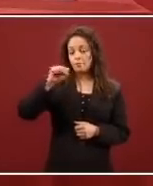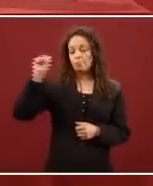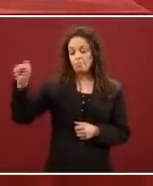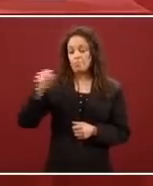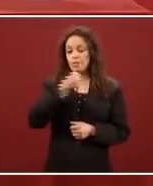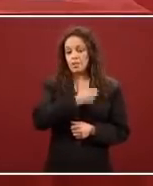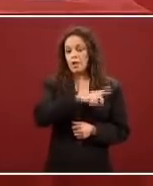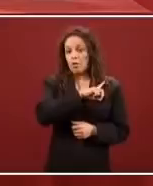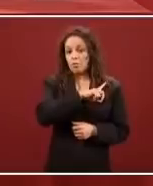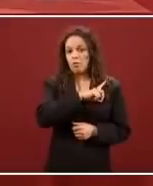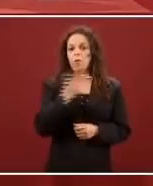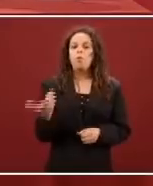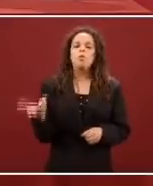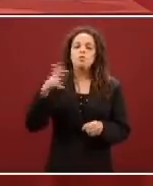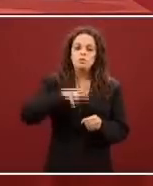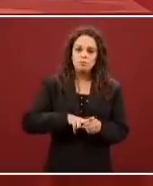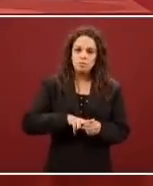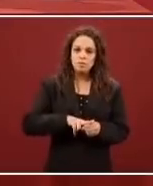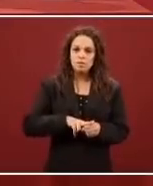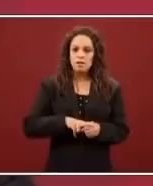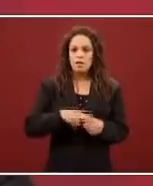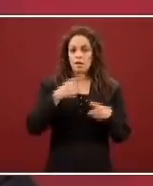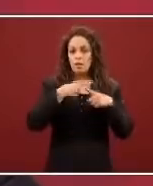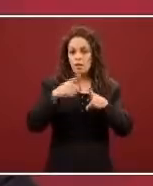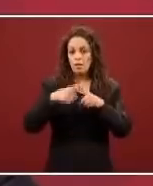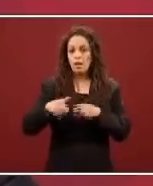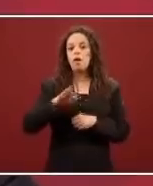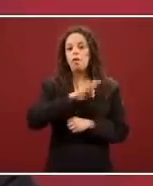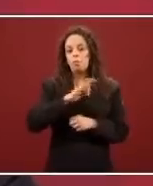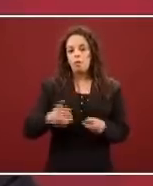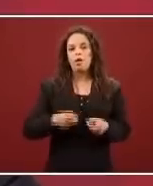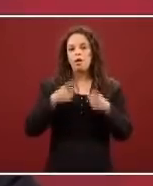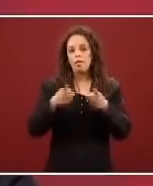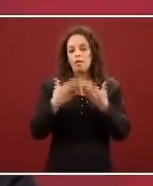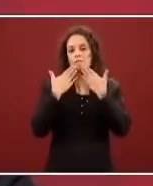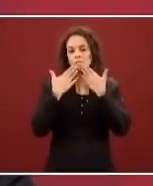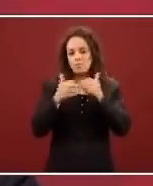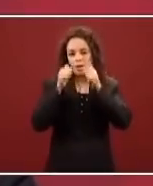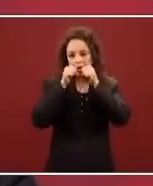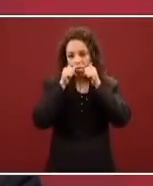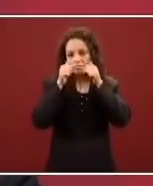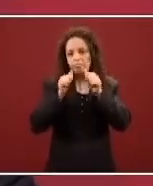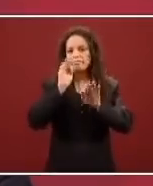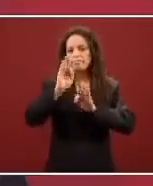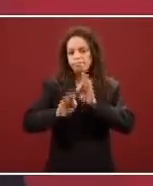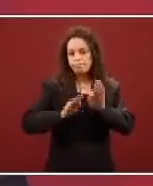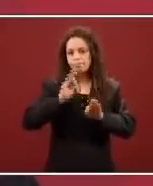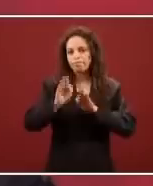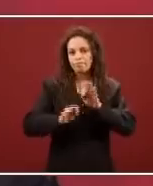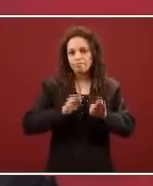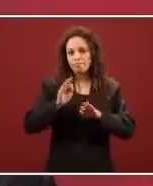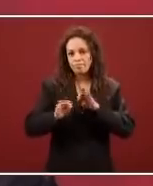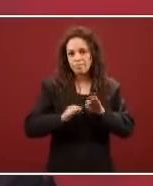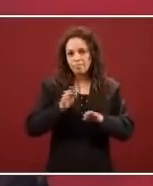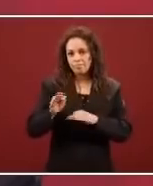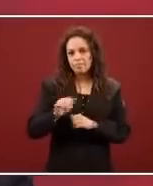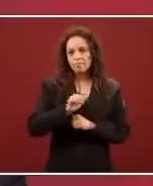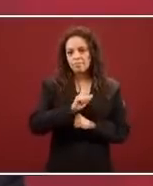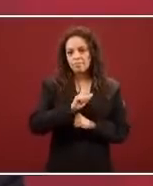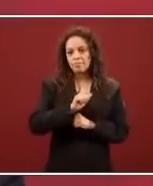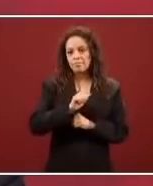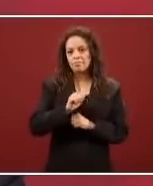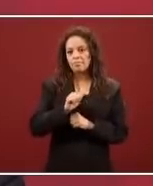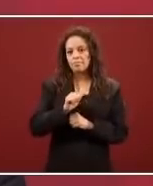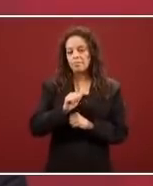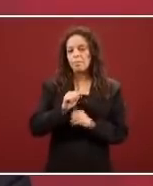Salud, los hospitales y las unidades pudieran estar brindando una atención más dispersa, digamos, o sea,